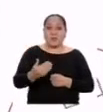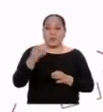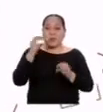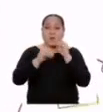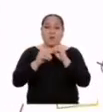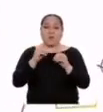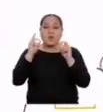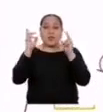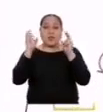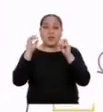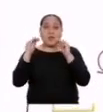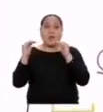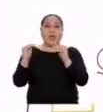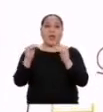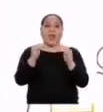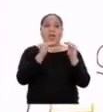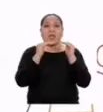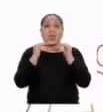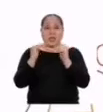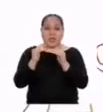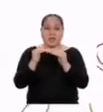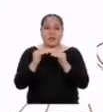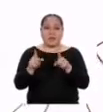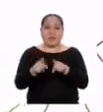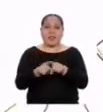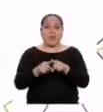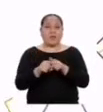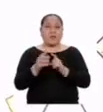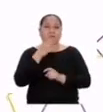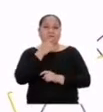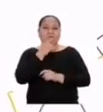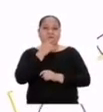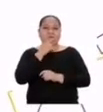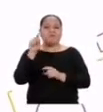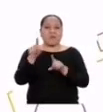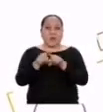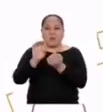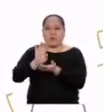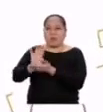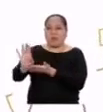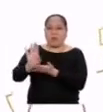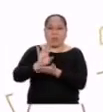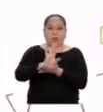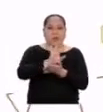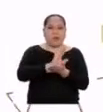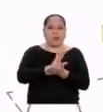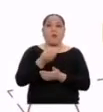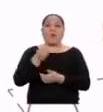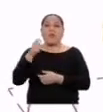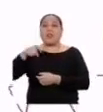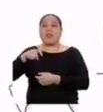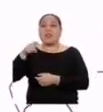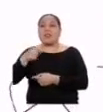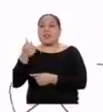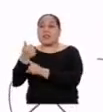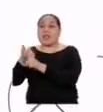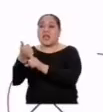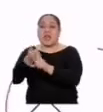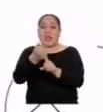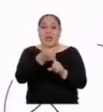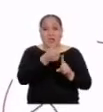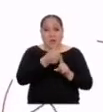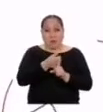el tema de equidad, que también generaba exclusión, ya que las necesidades de